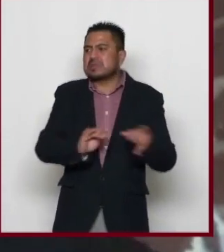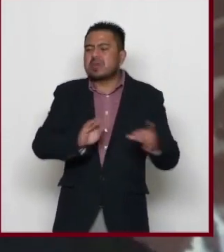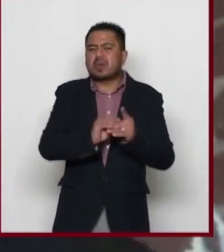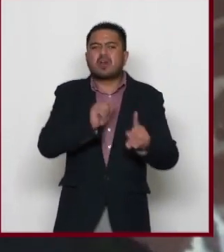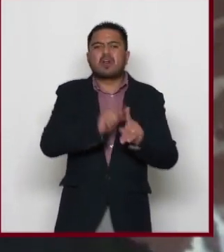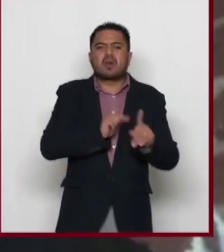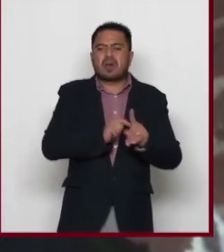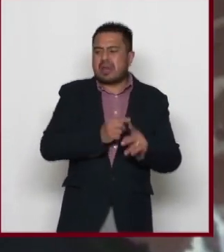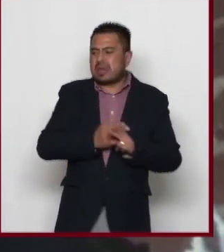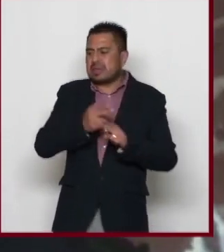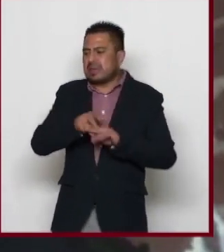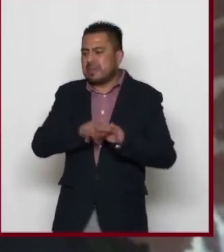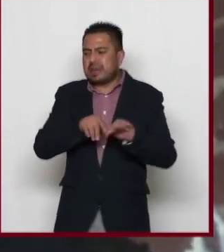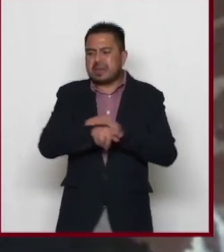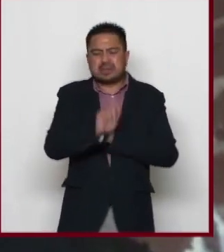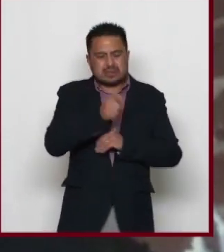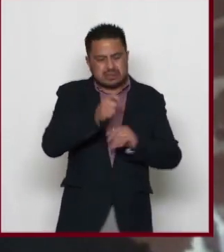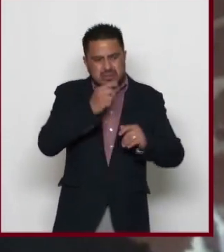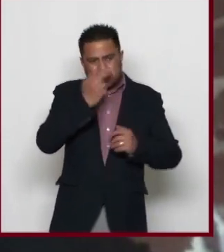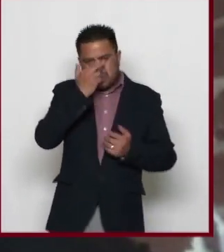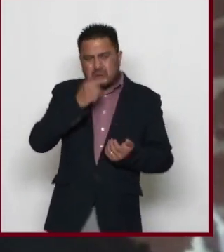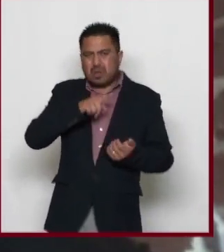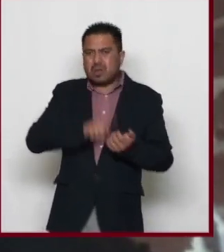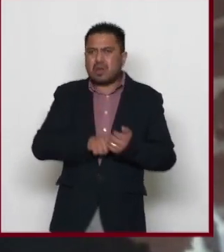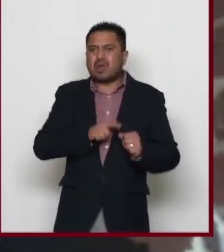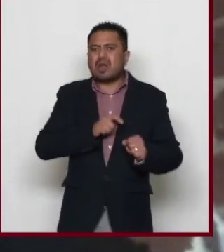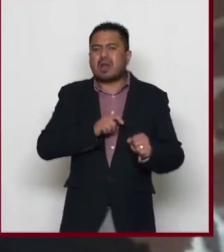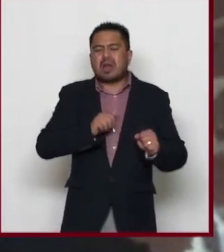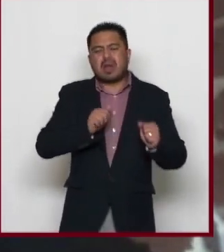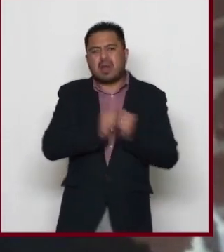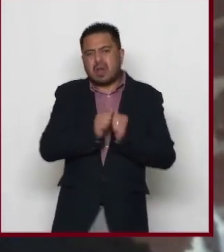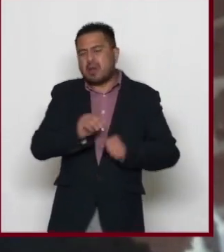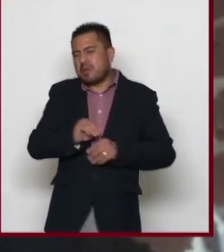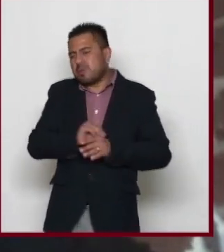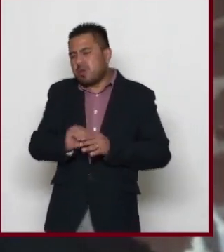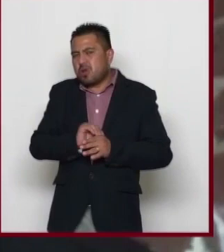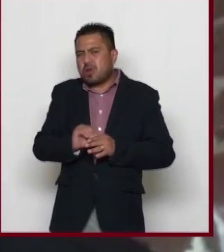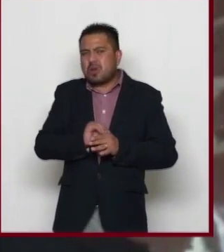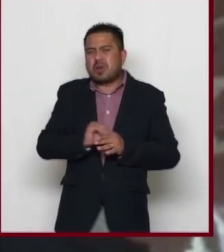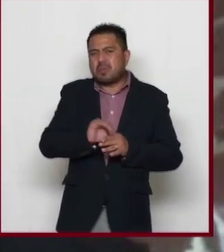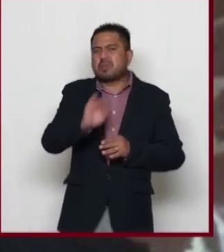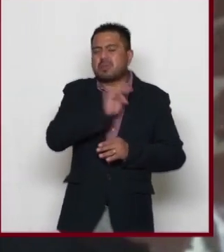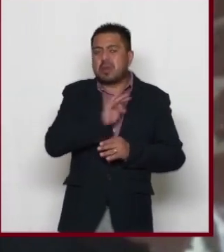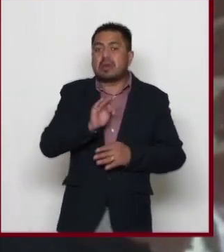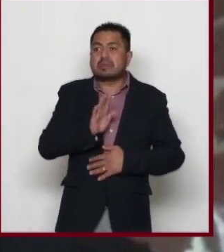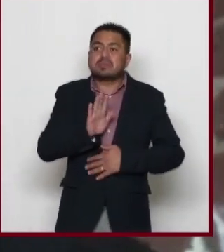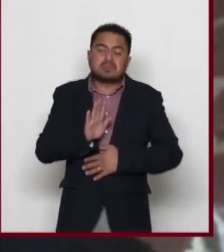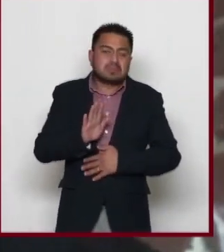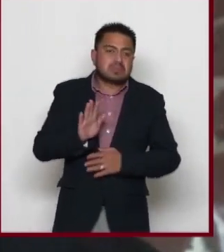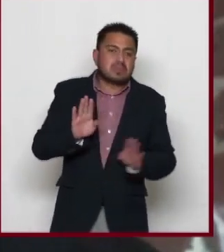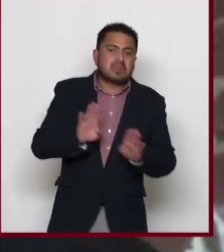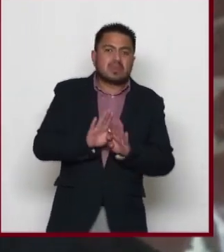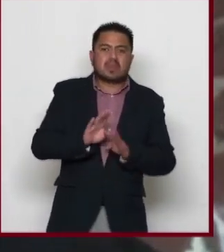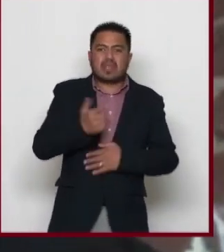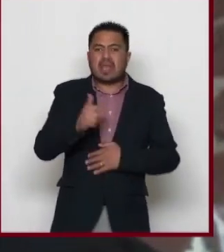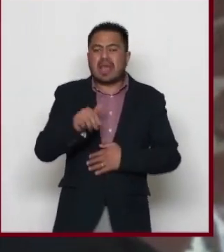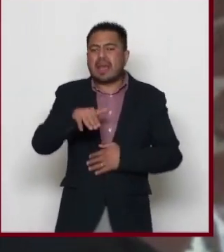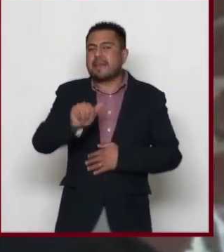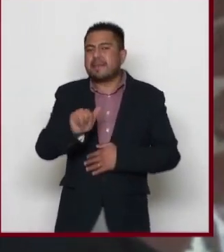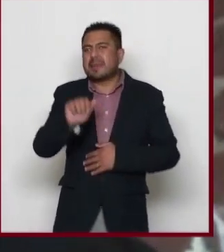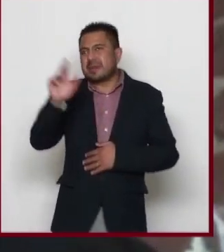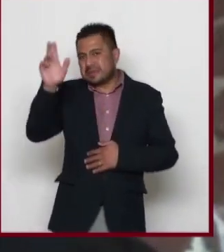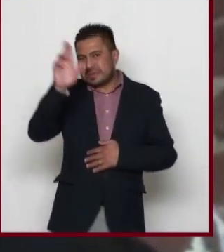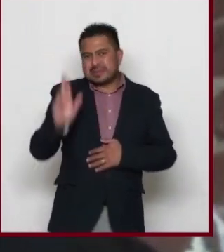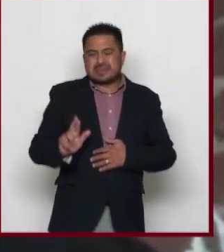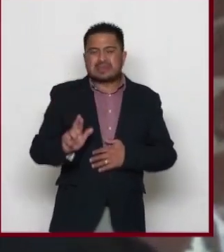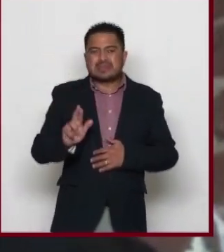color. Y estoy hablando de color desde más allá del infrarrojo hasta más allá del ultravioleta. Esto puede